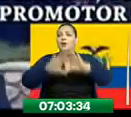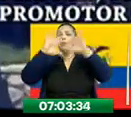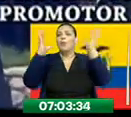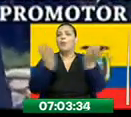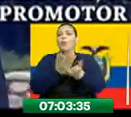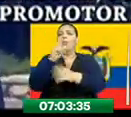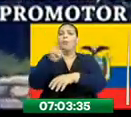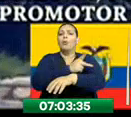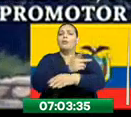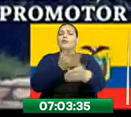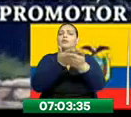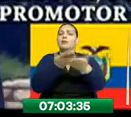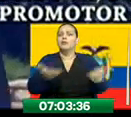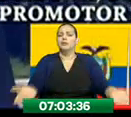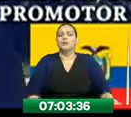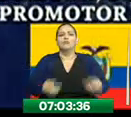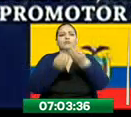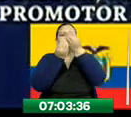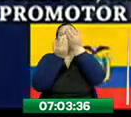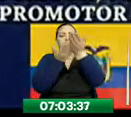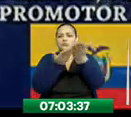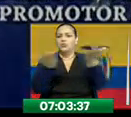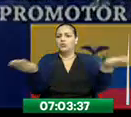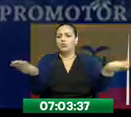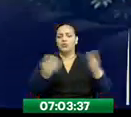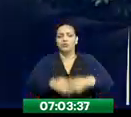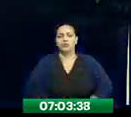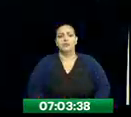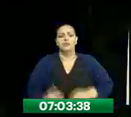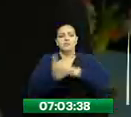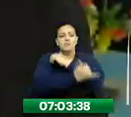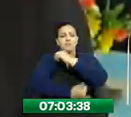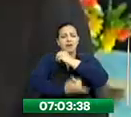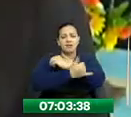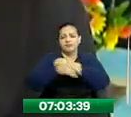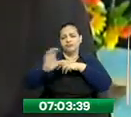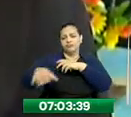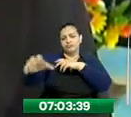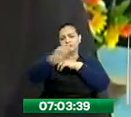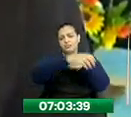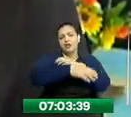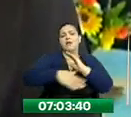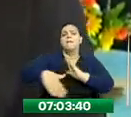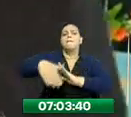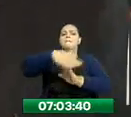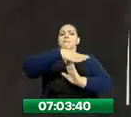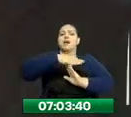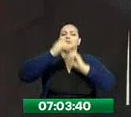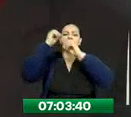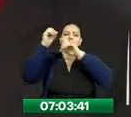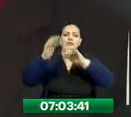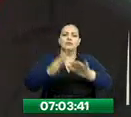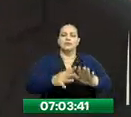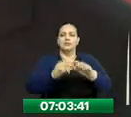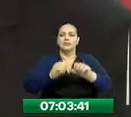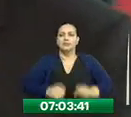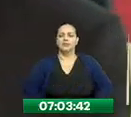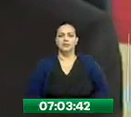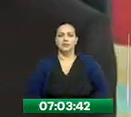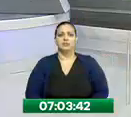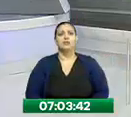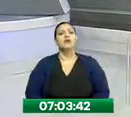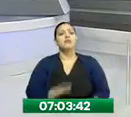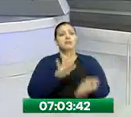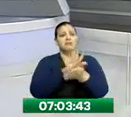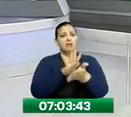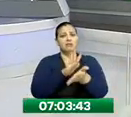bendiciones para que la paz reine en todas las naciones. Informó Adriana Peralta. Veremos salir el sol